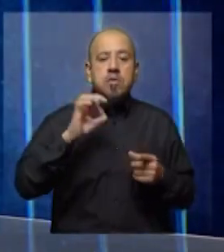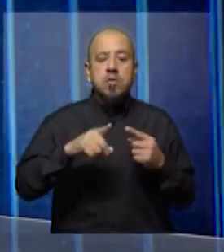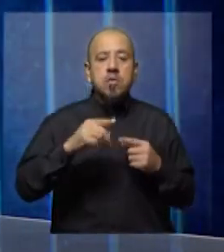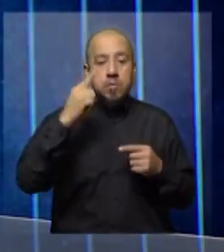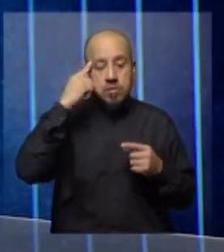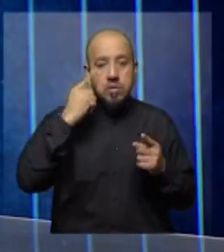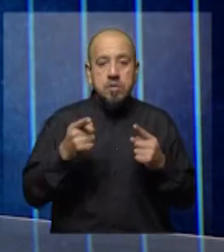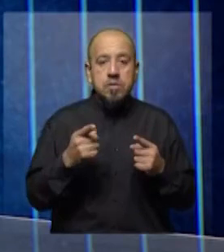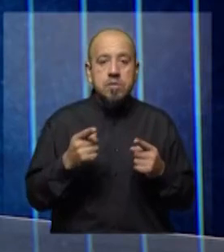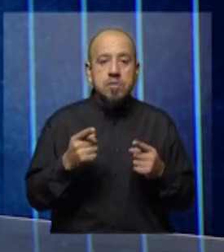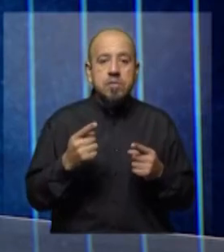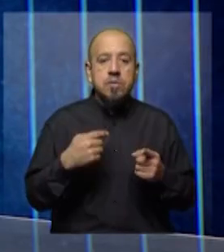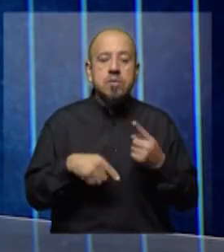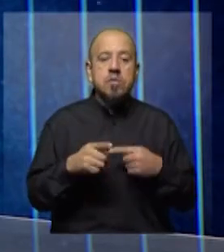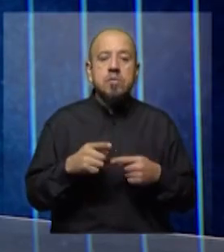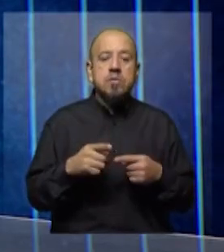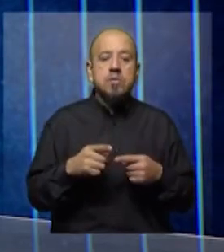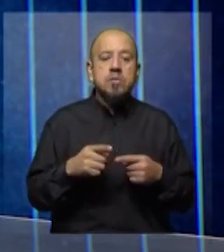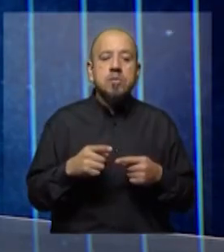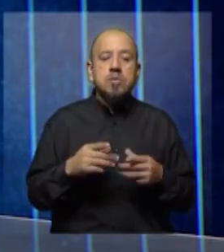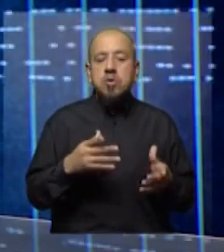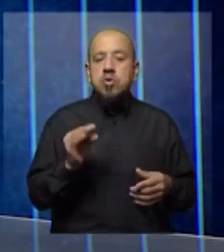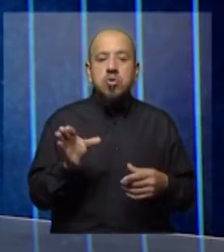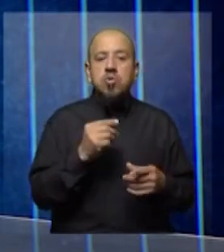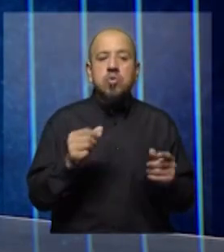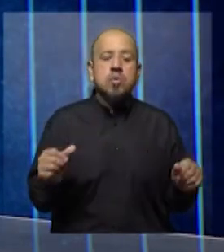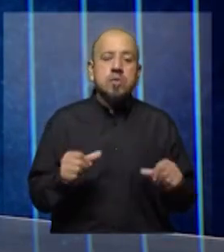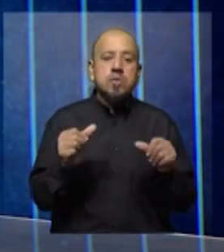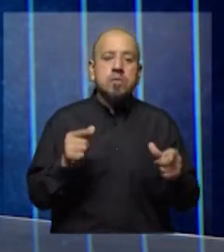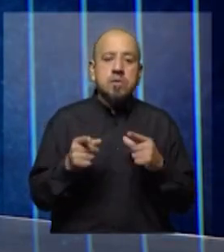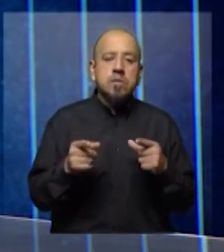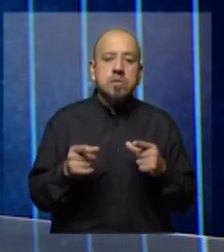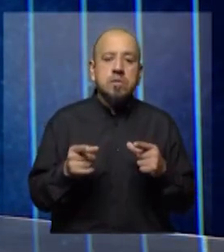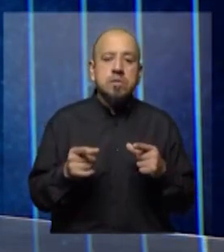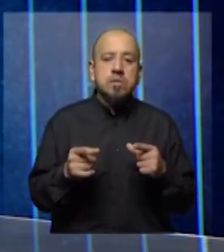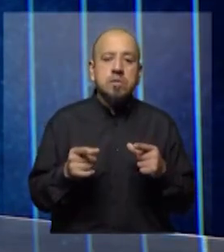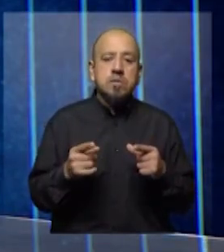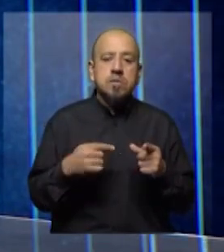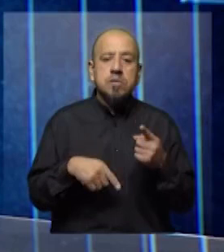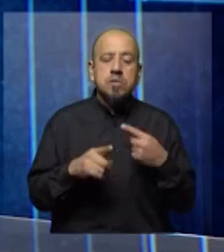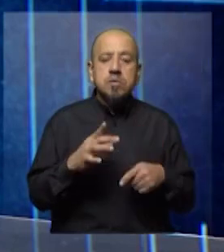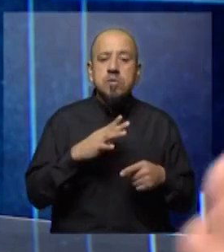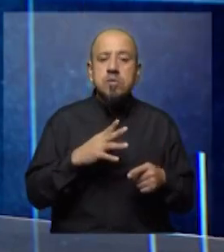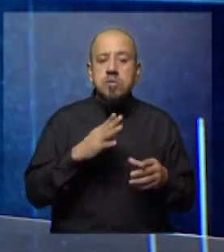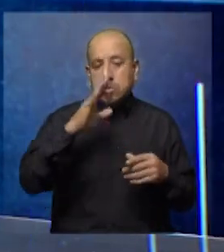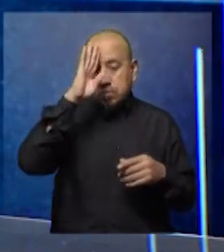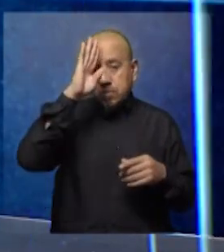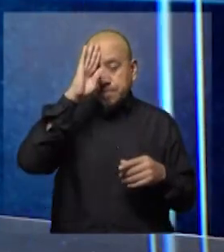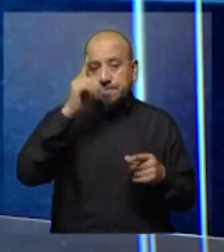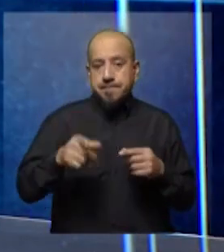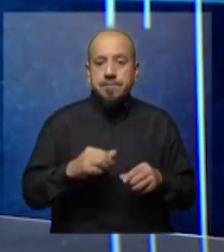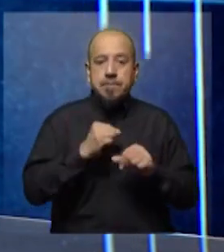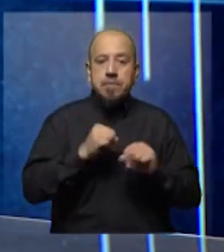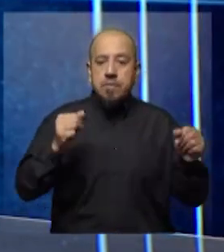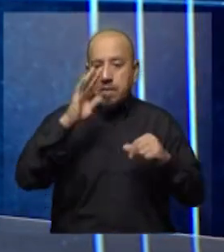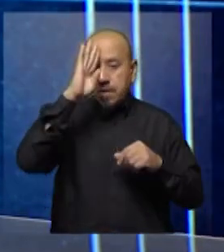al libro verdad está esta idea de que toda práctica encierra una posibilidad de aprendizaje uno puede